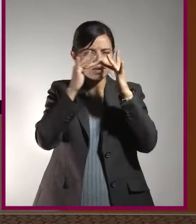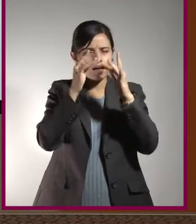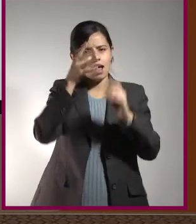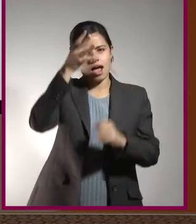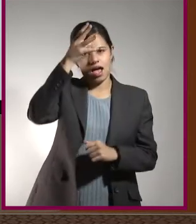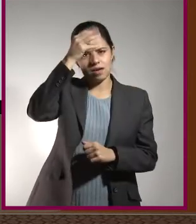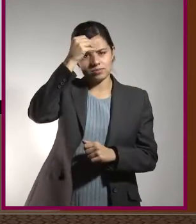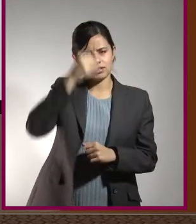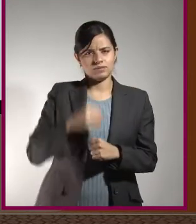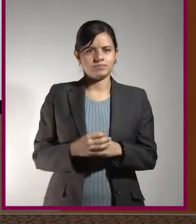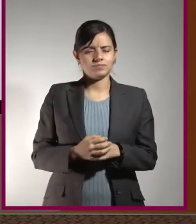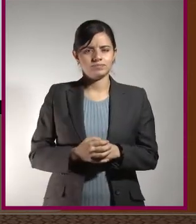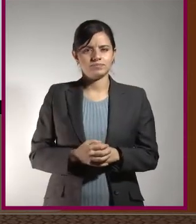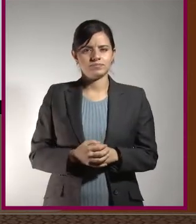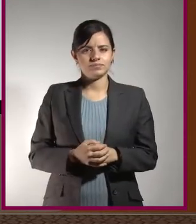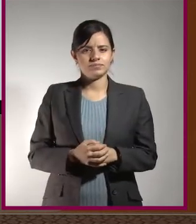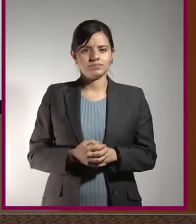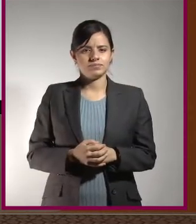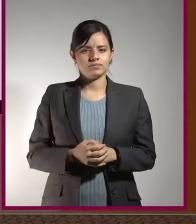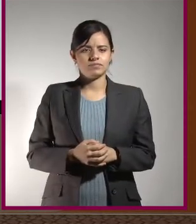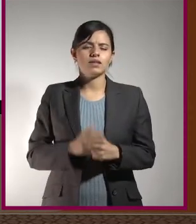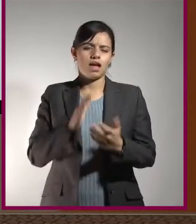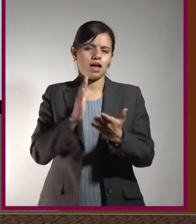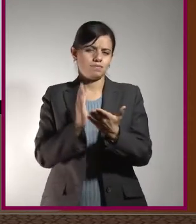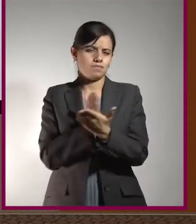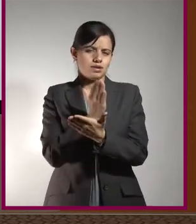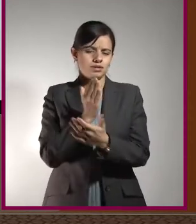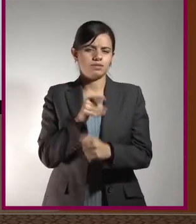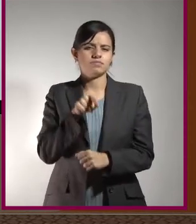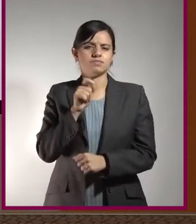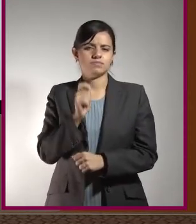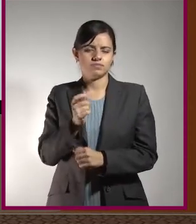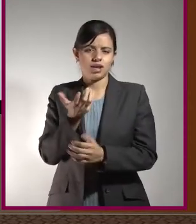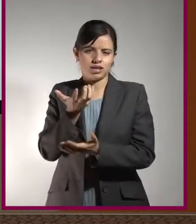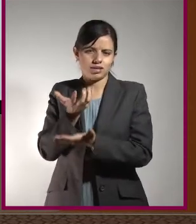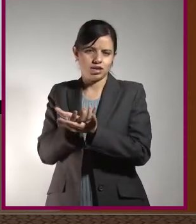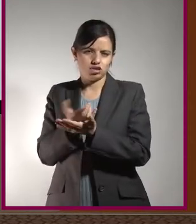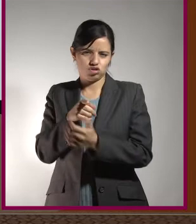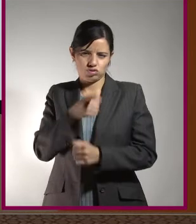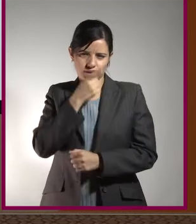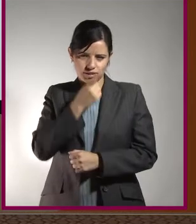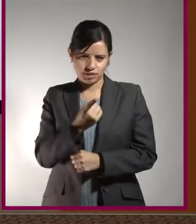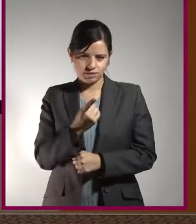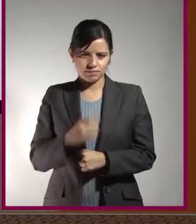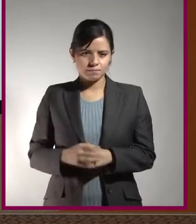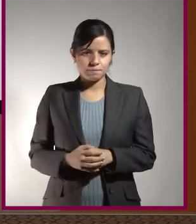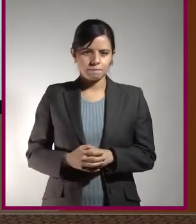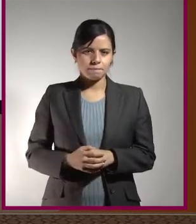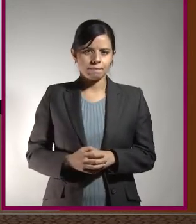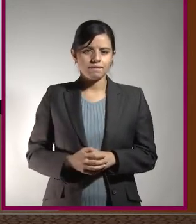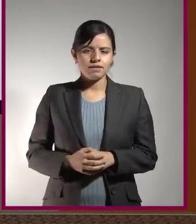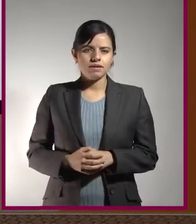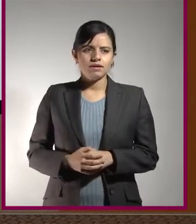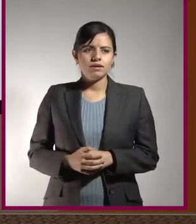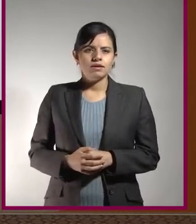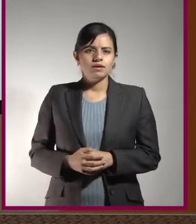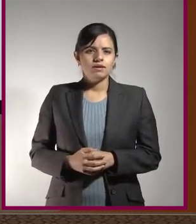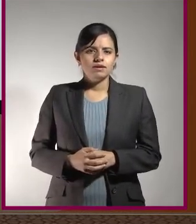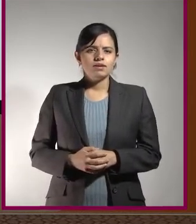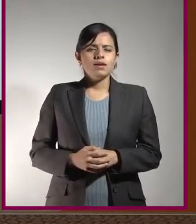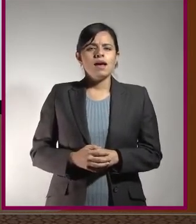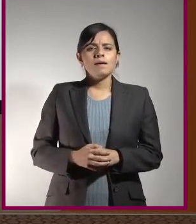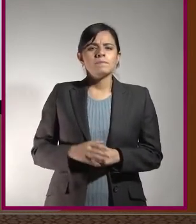para el aprendizaje, ¿no? Luego, por otra parte, está el descanso, como bien decías, que típicamente